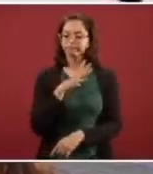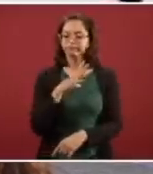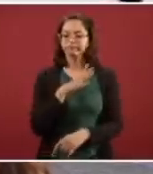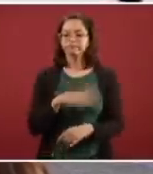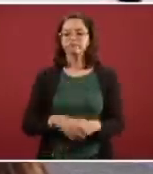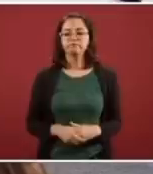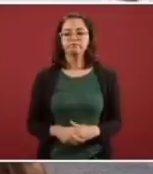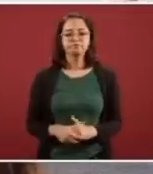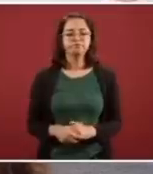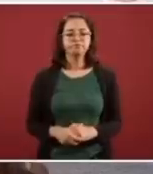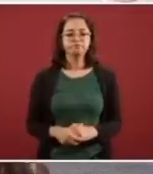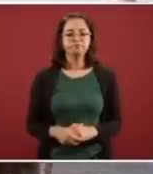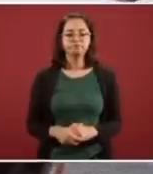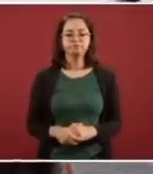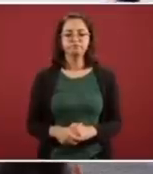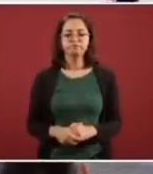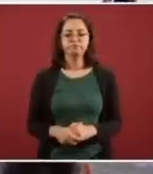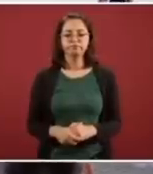otros propósitos.